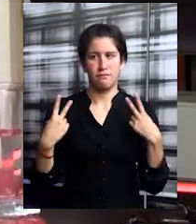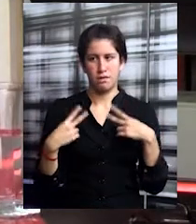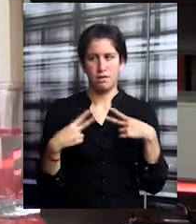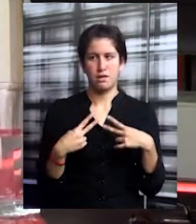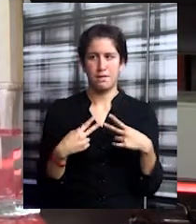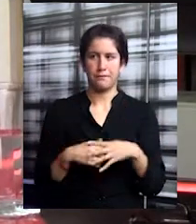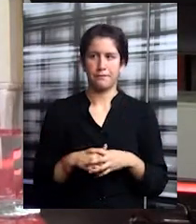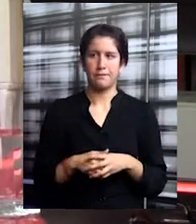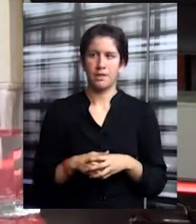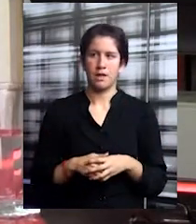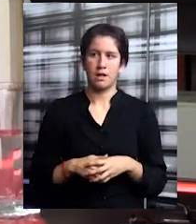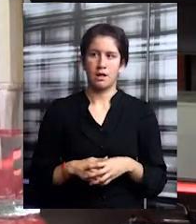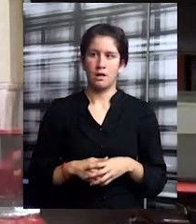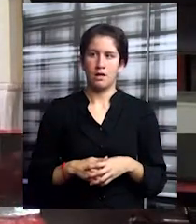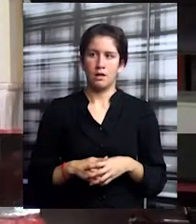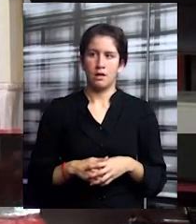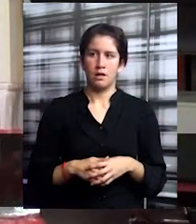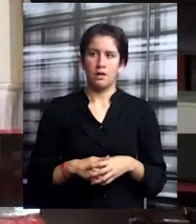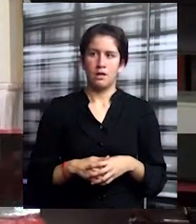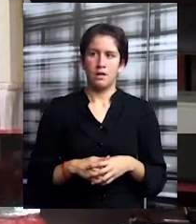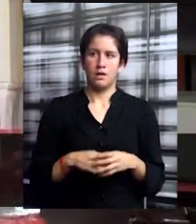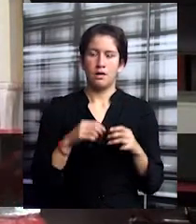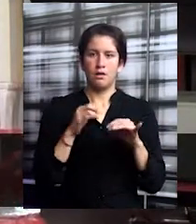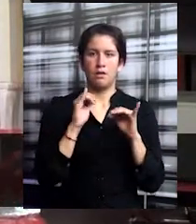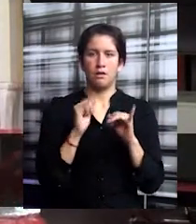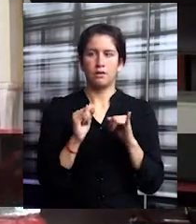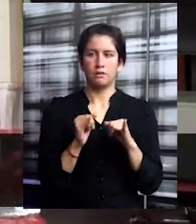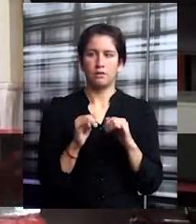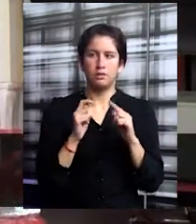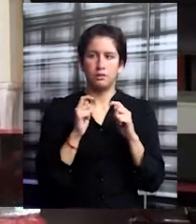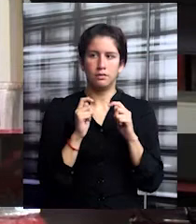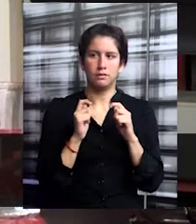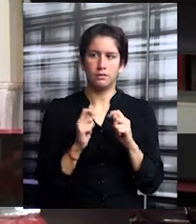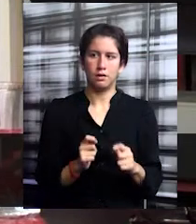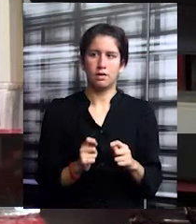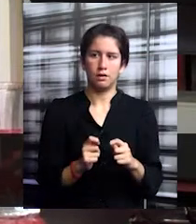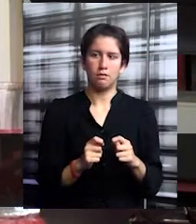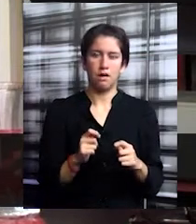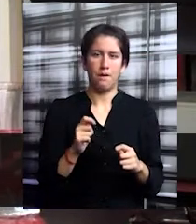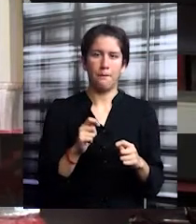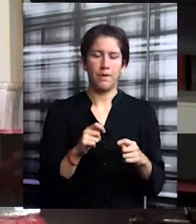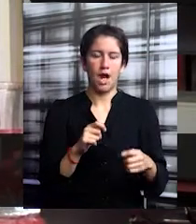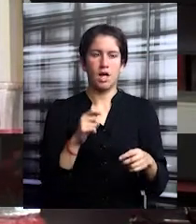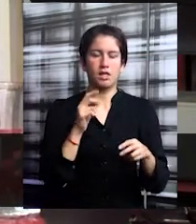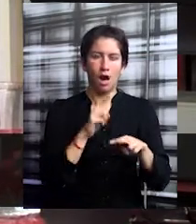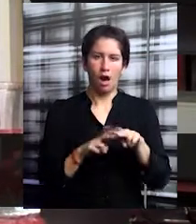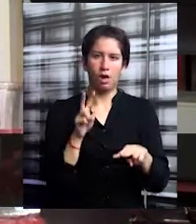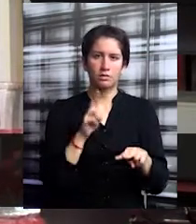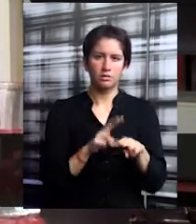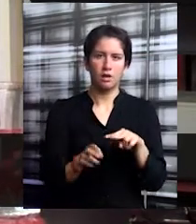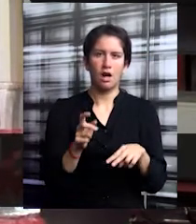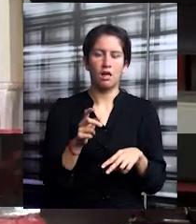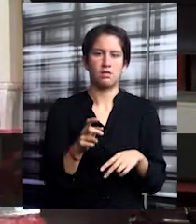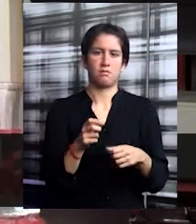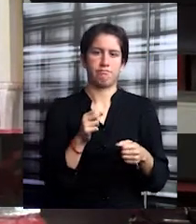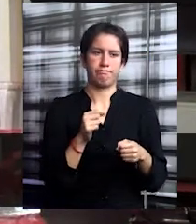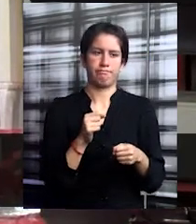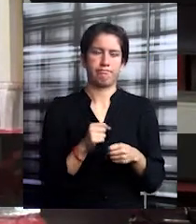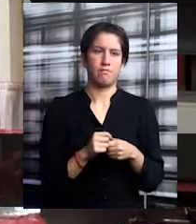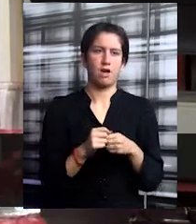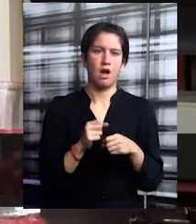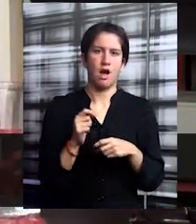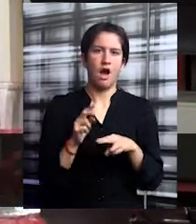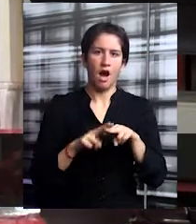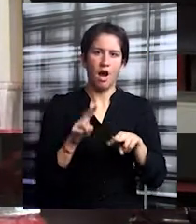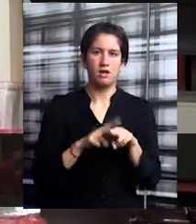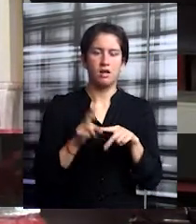que no, si lo que simplemente nosotros estamos pidiendo que se generen algunas acciones potentes, que